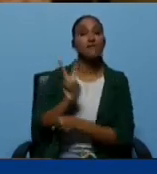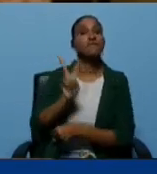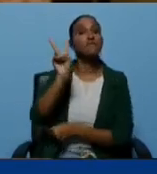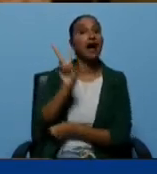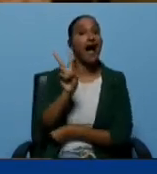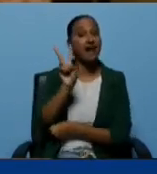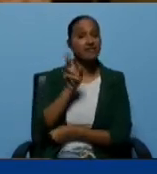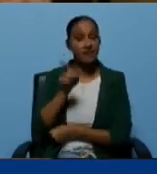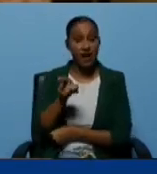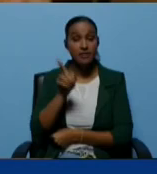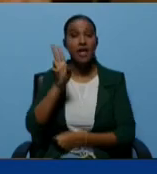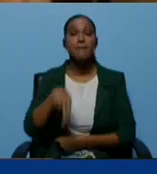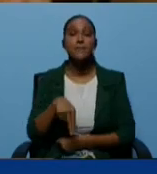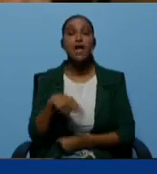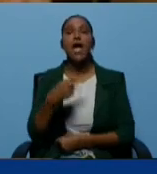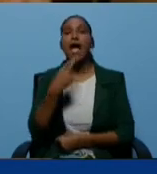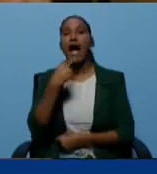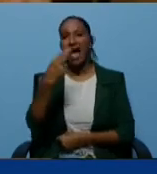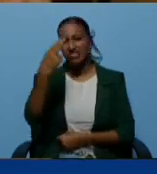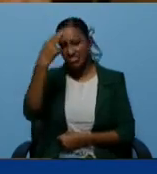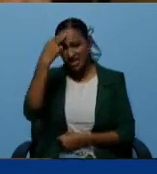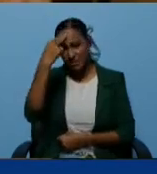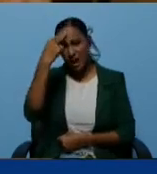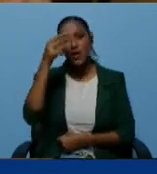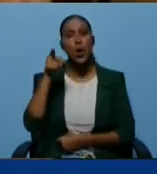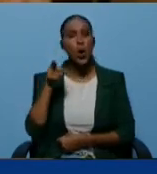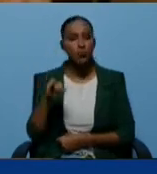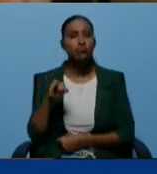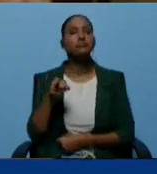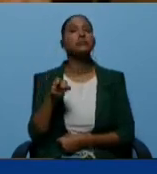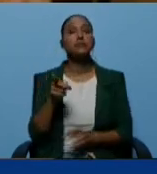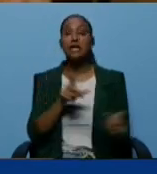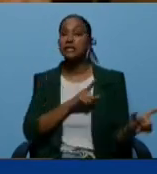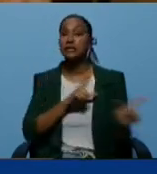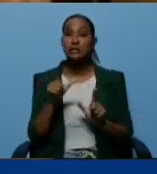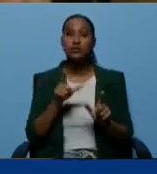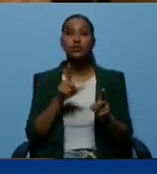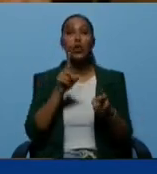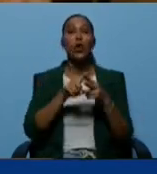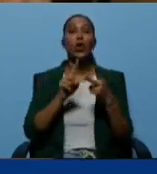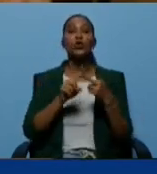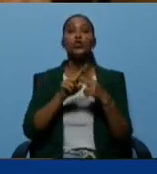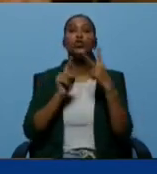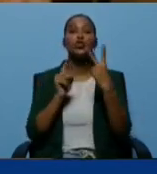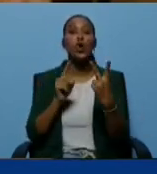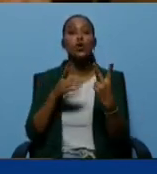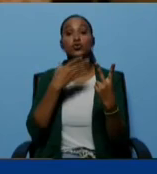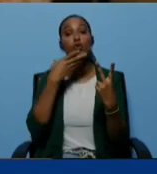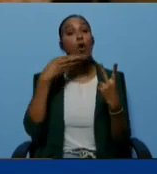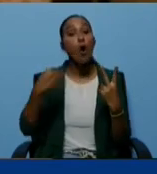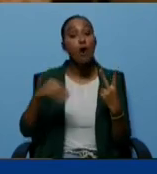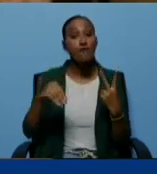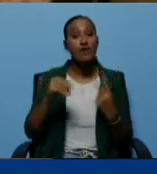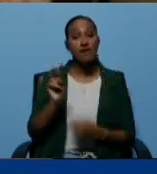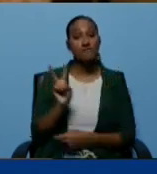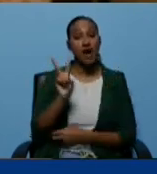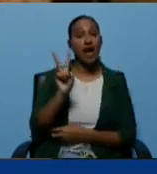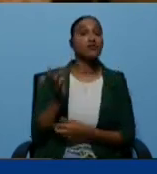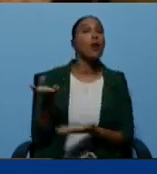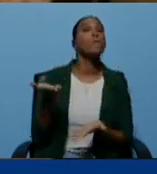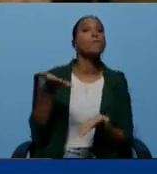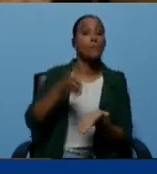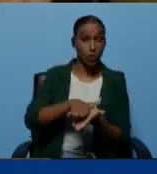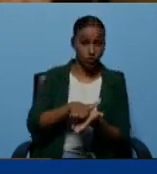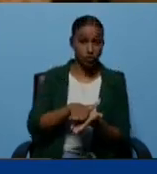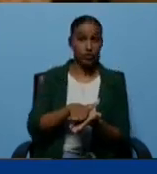y que ya es importante destacar, dos jóvenes que resultaron muertos en el Valle por presuntos integrantes de la